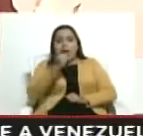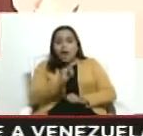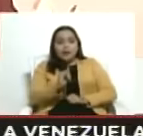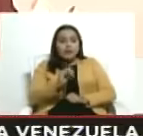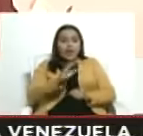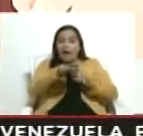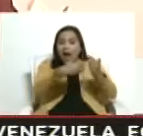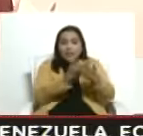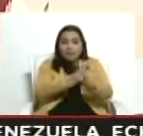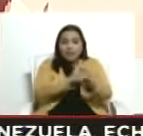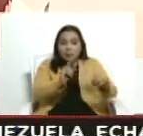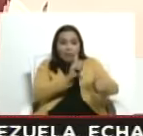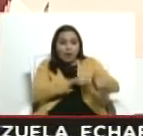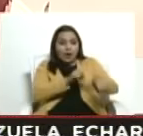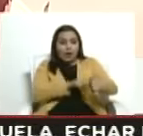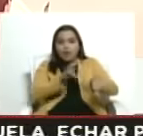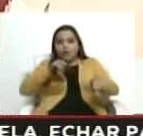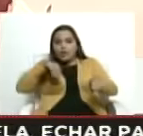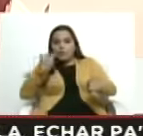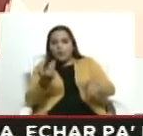lapidario.